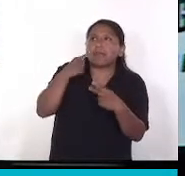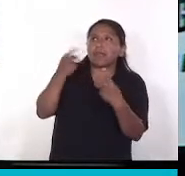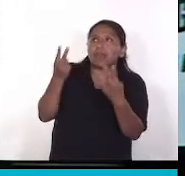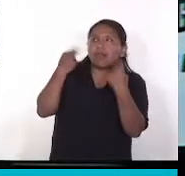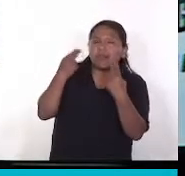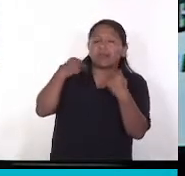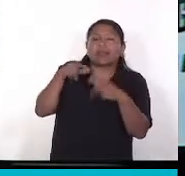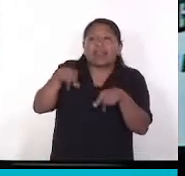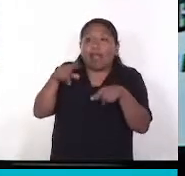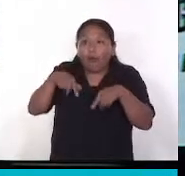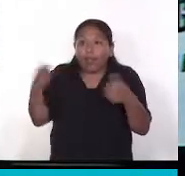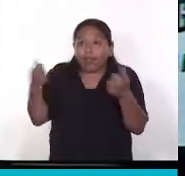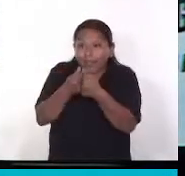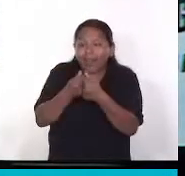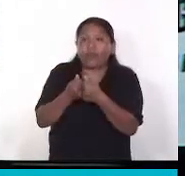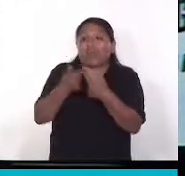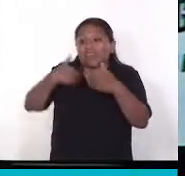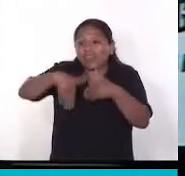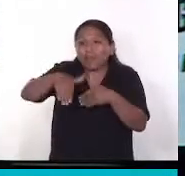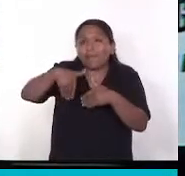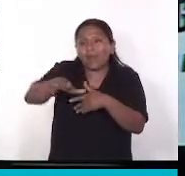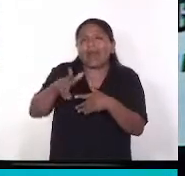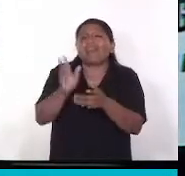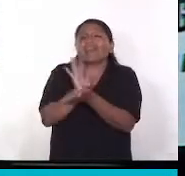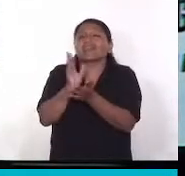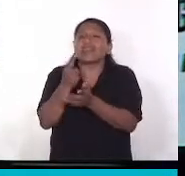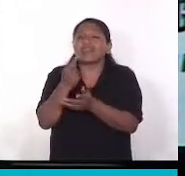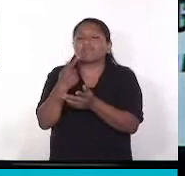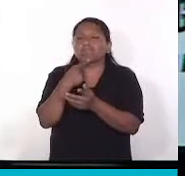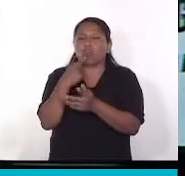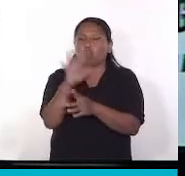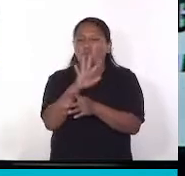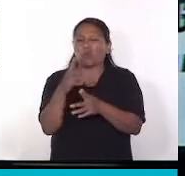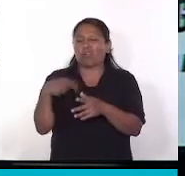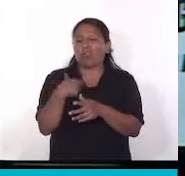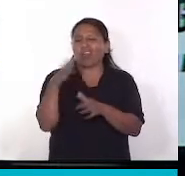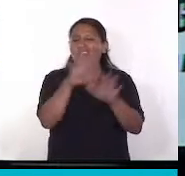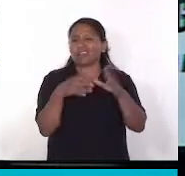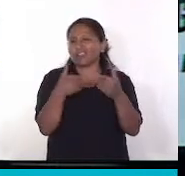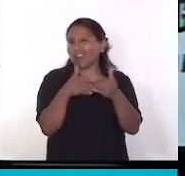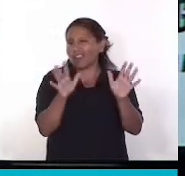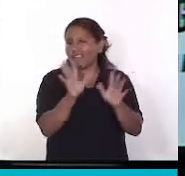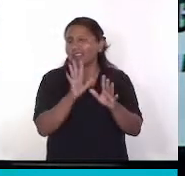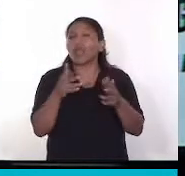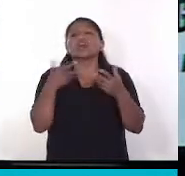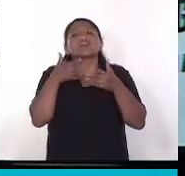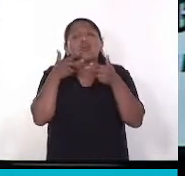Internacional que están pactando va a querer colocar en duda. Por la libertad de organización de los